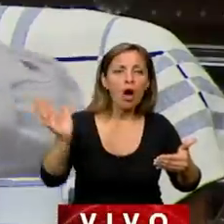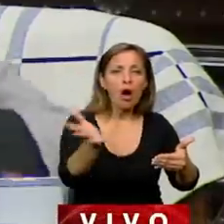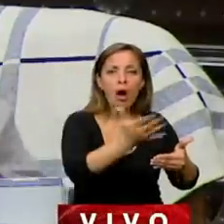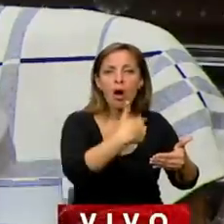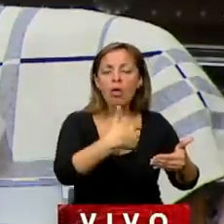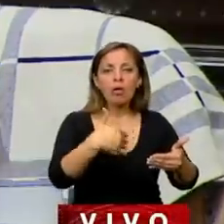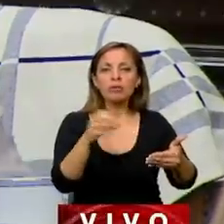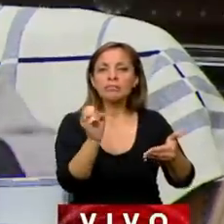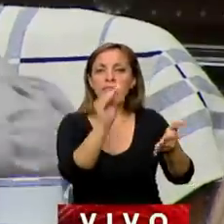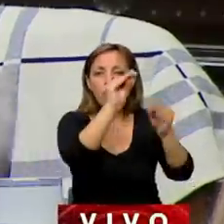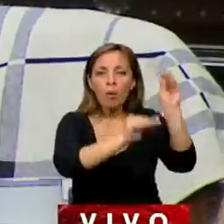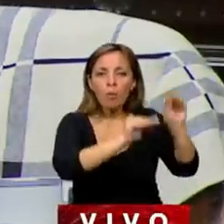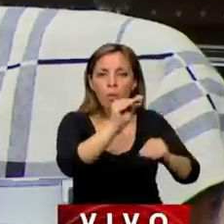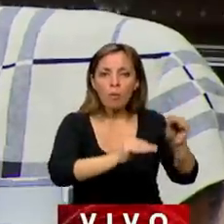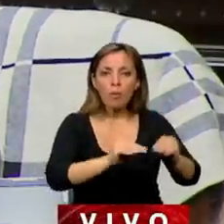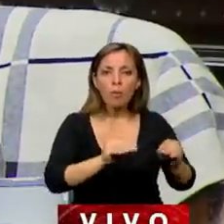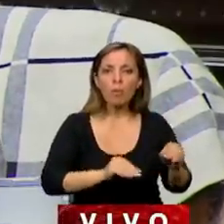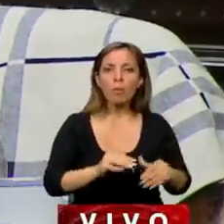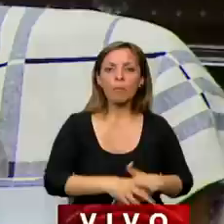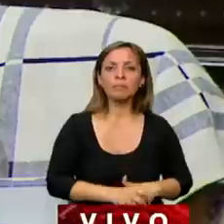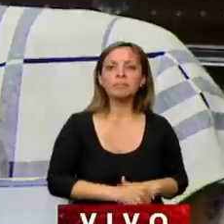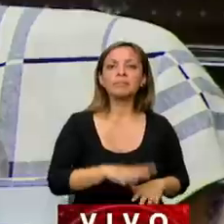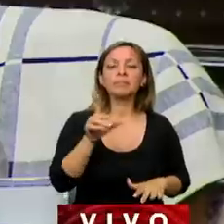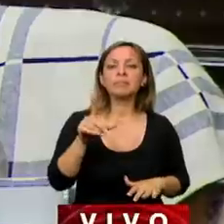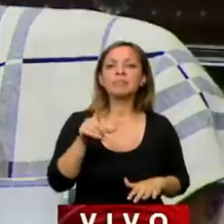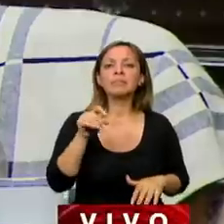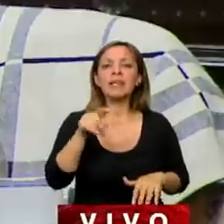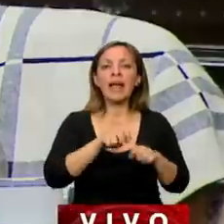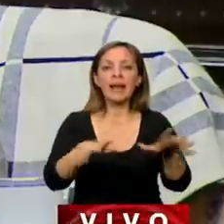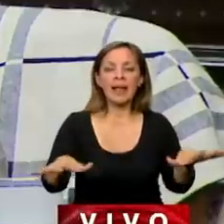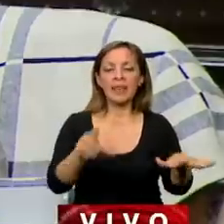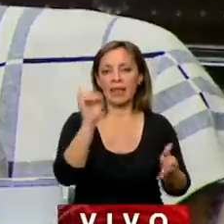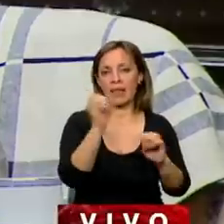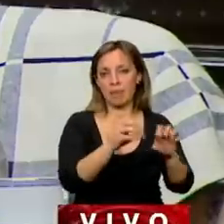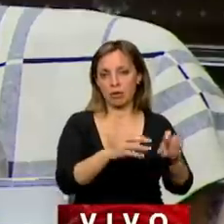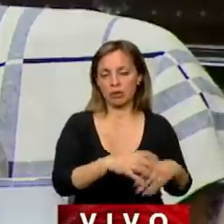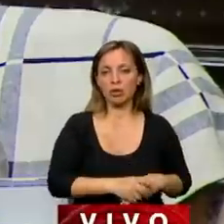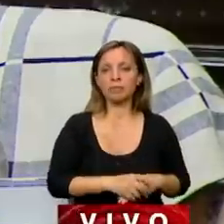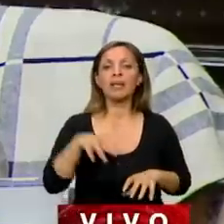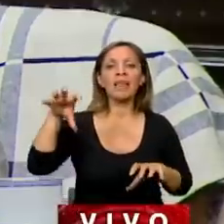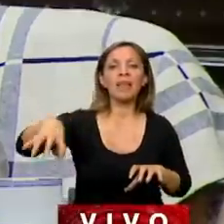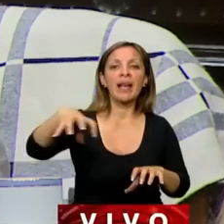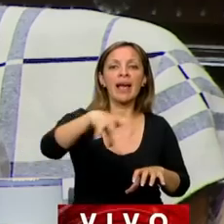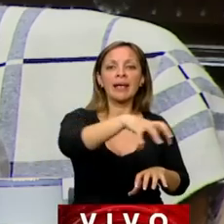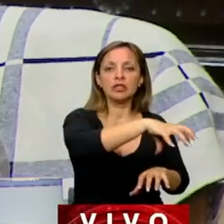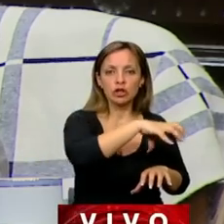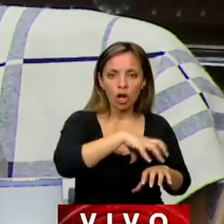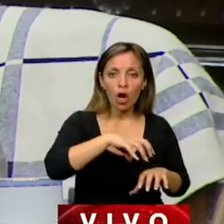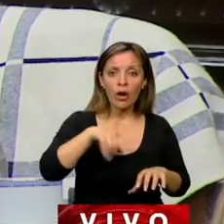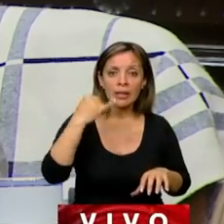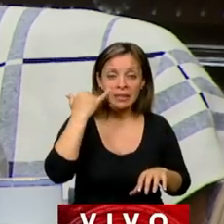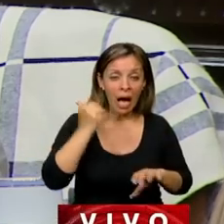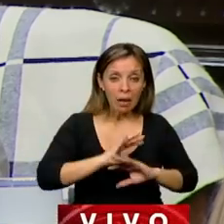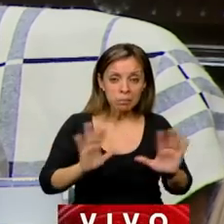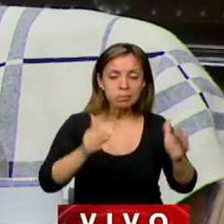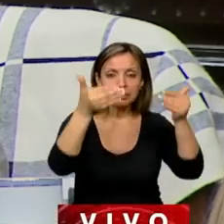de depósitos que forman parte de la red de depósitos de la agencia. Las delegaciones que lo utilizan lo hacen